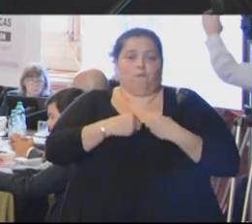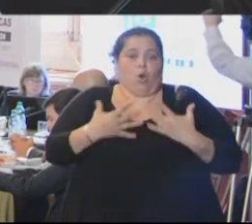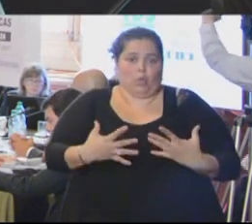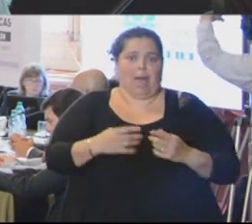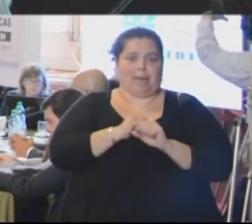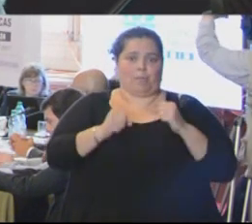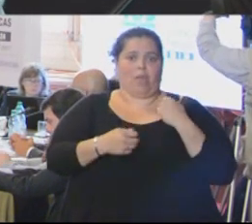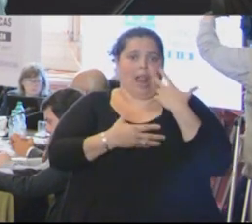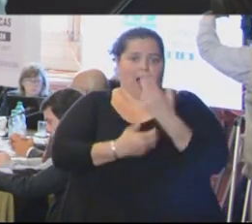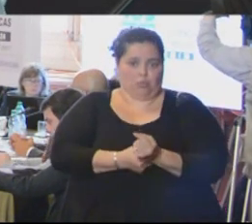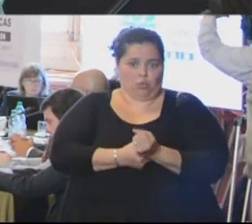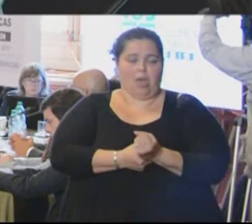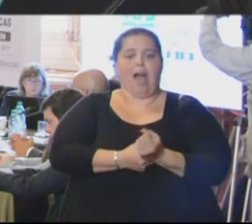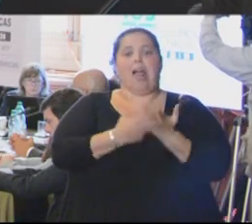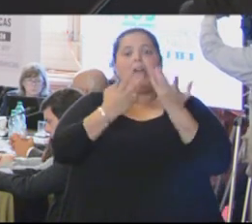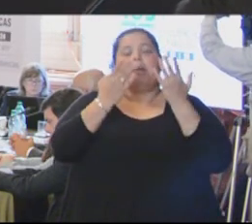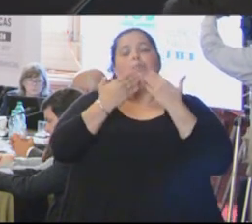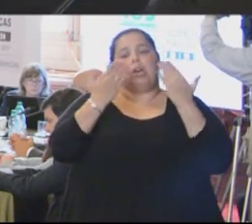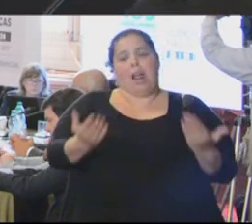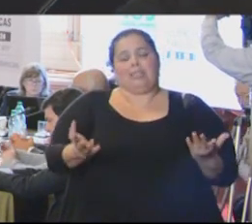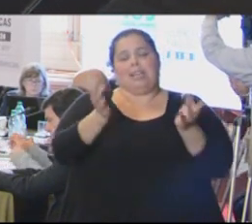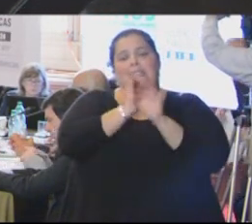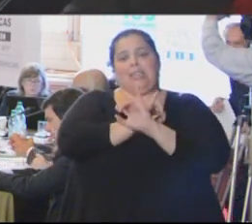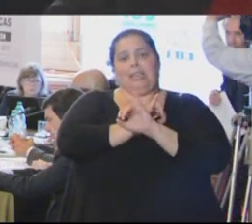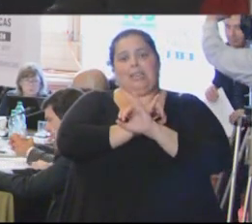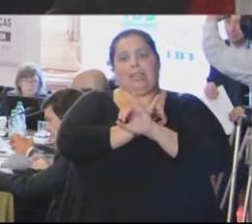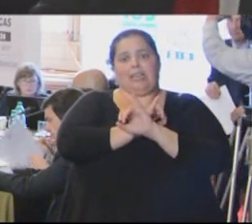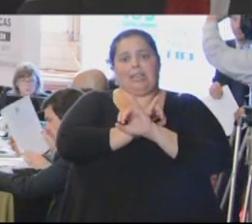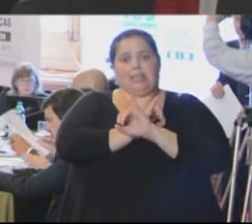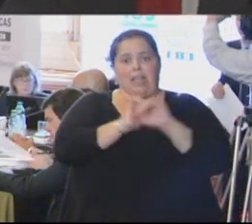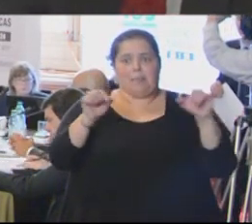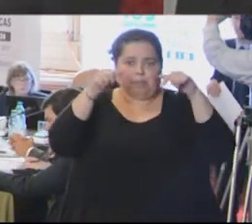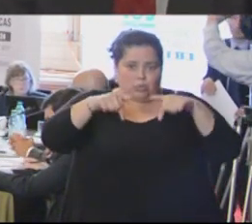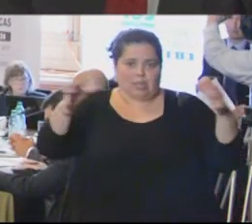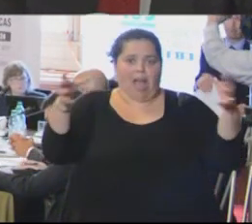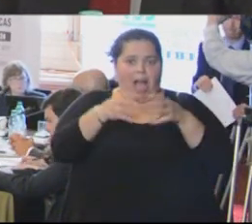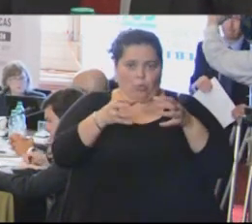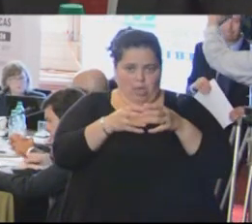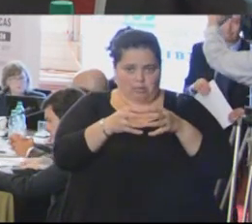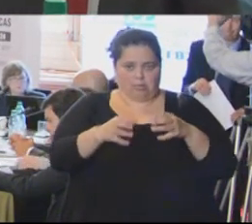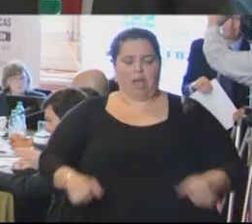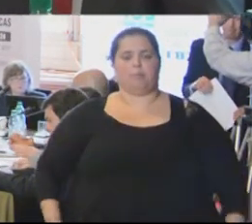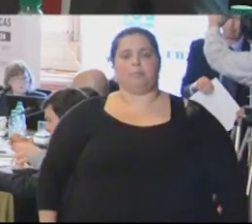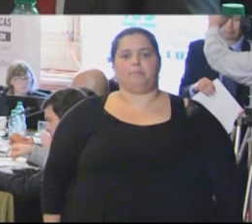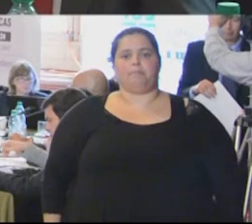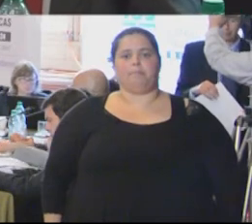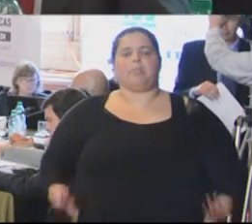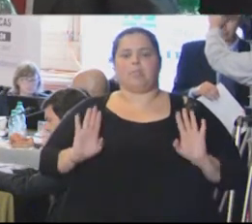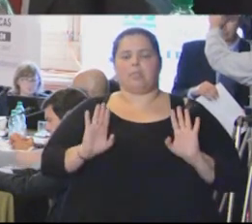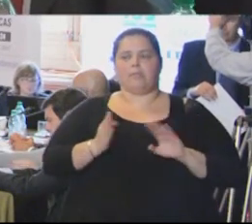gracias. Y damos por concluido la presente audiencia. ¿Iba a decir